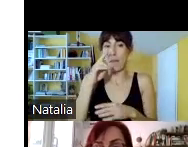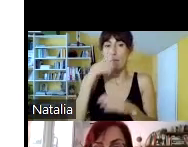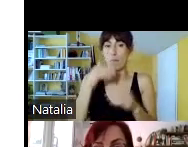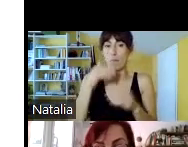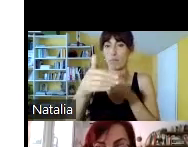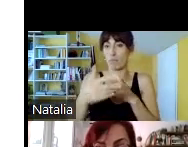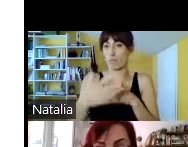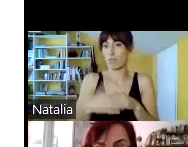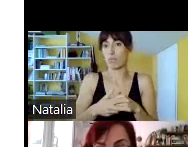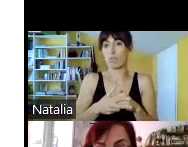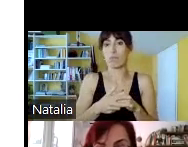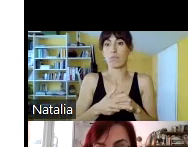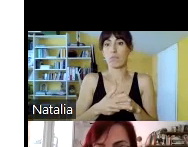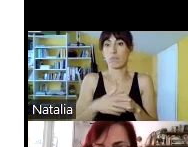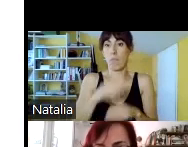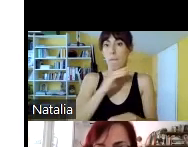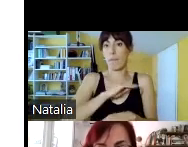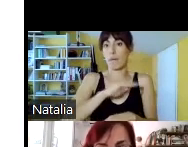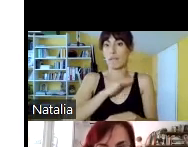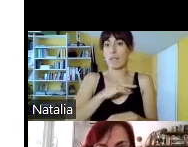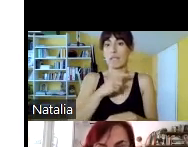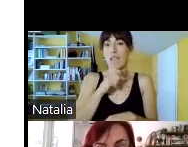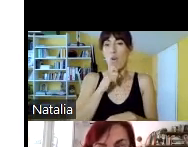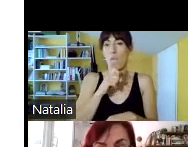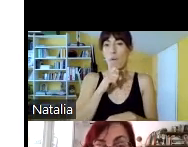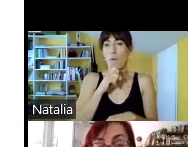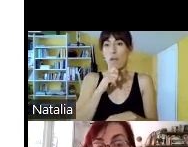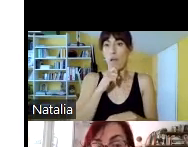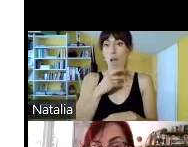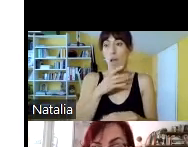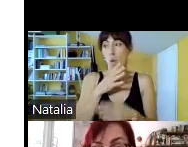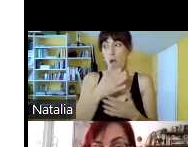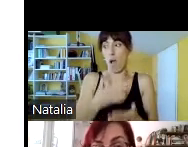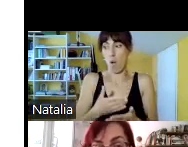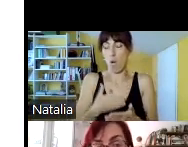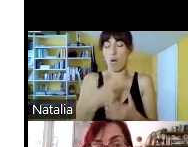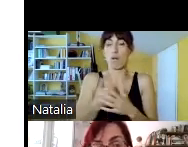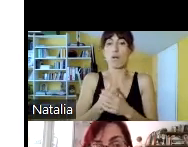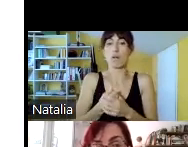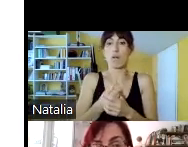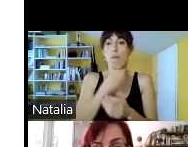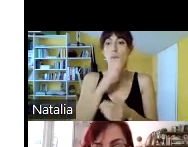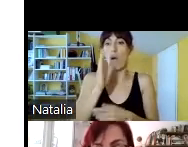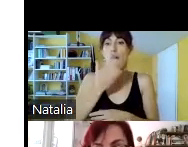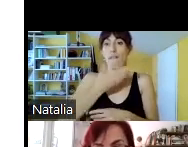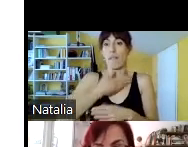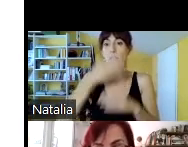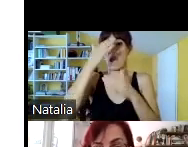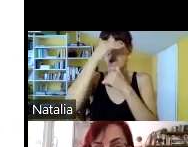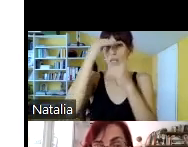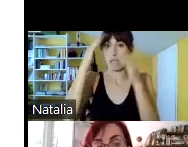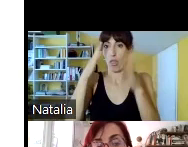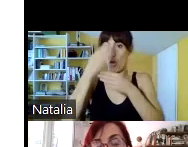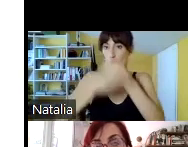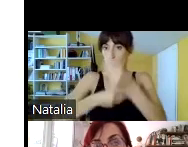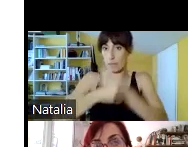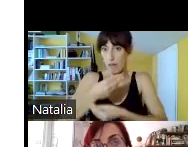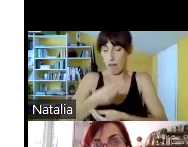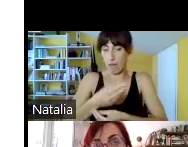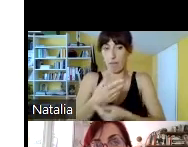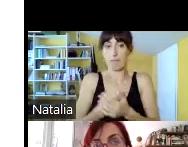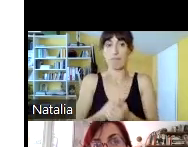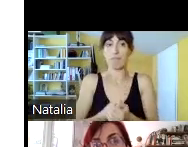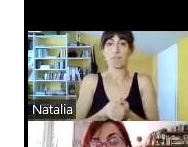algo bastante complicado de mantener en estos momentos y que afecta a la atención que se está haciendo. Que